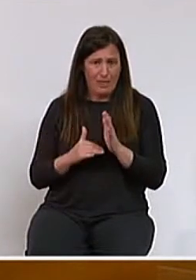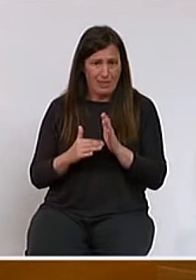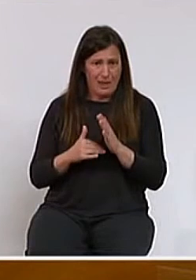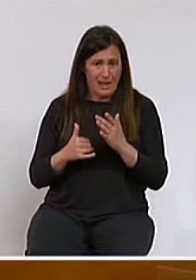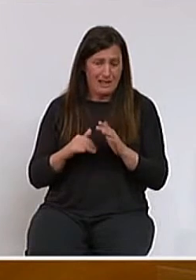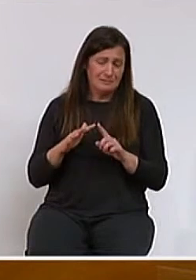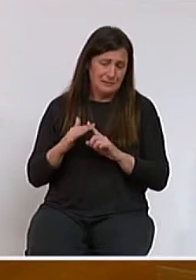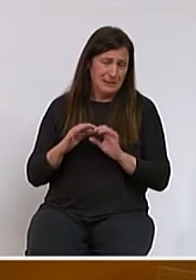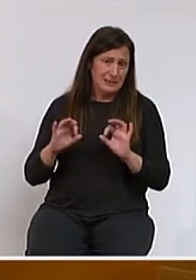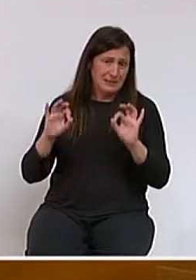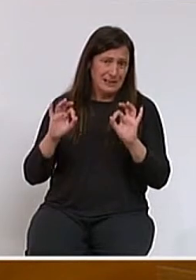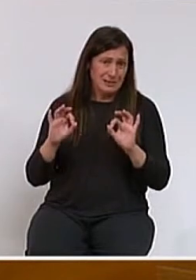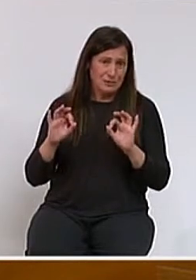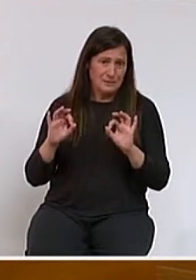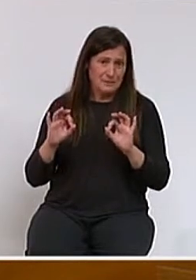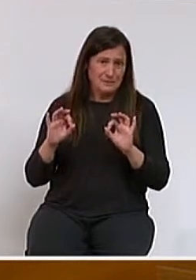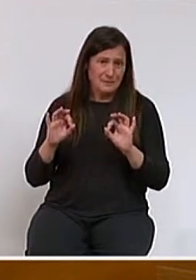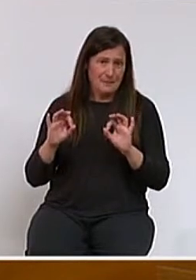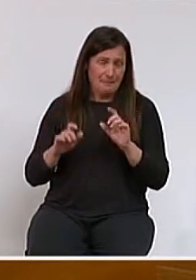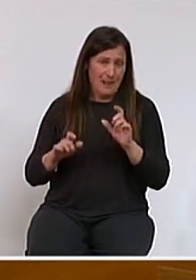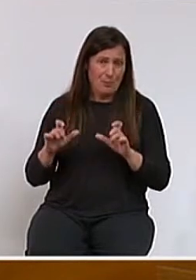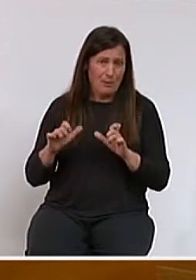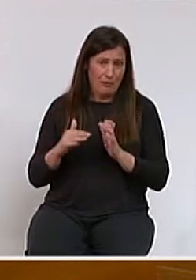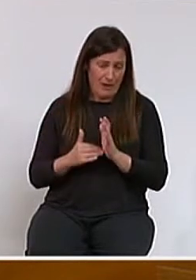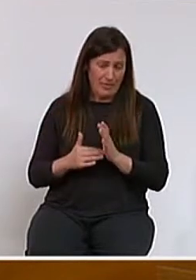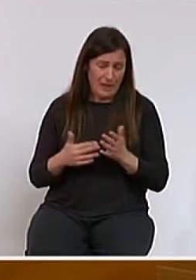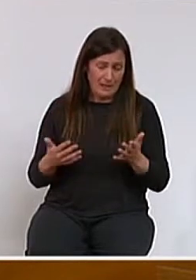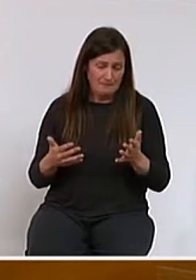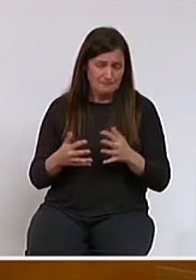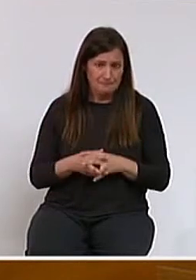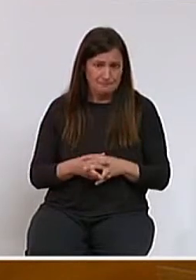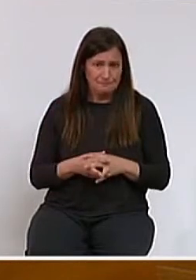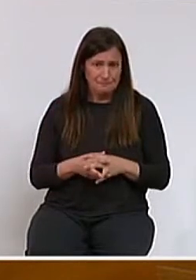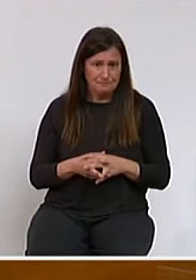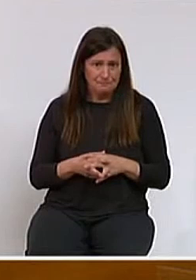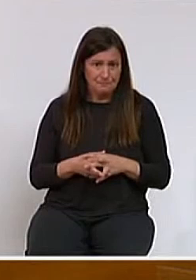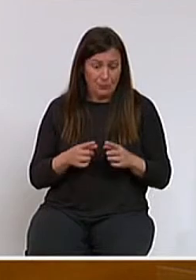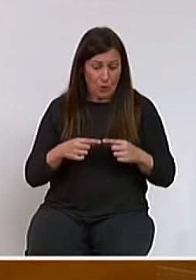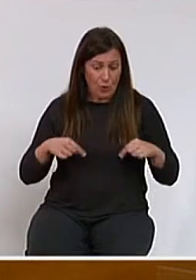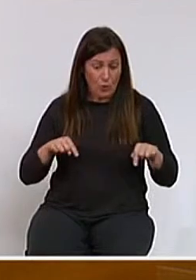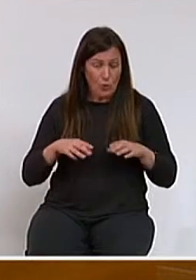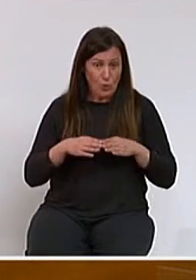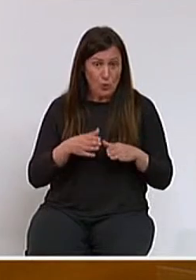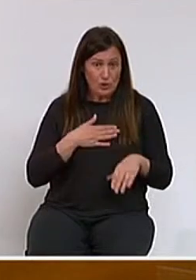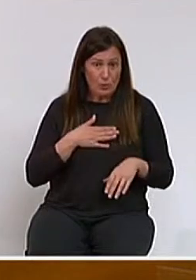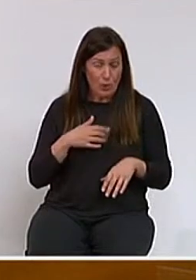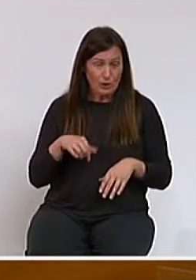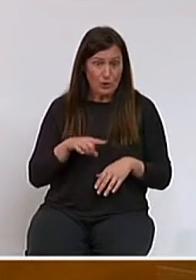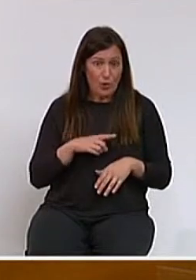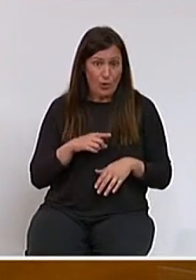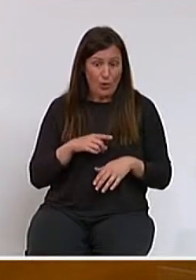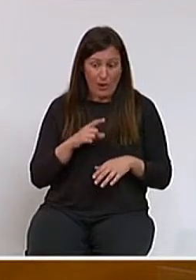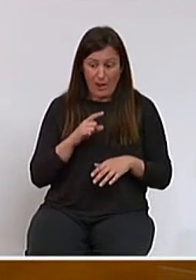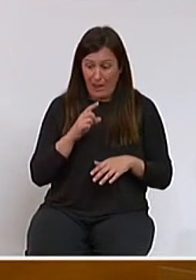caso, a la población valenciana. El puerto, nuestro puerto, se ha convertido en las dos